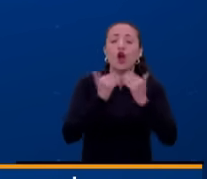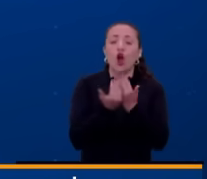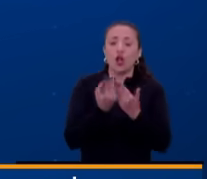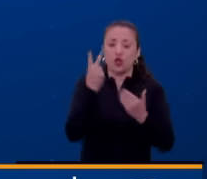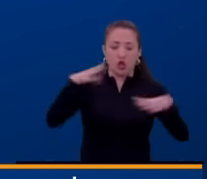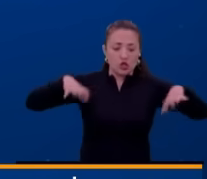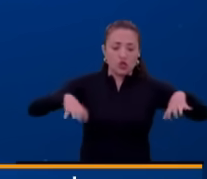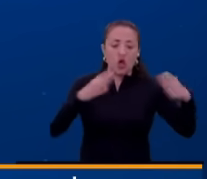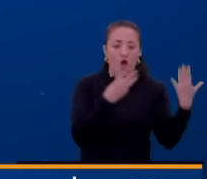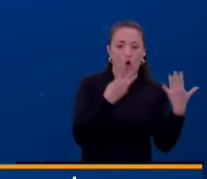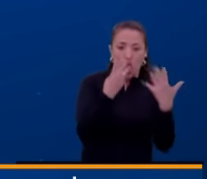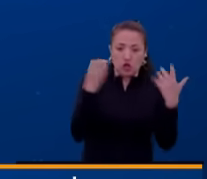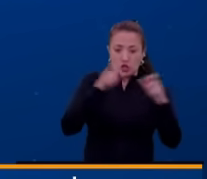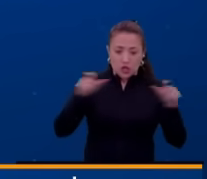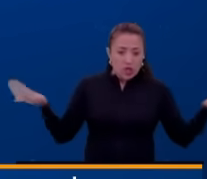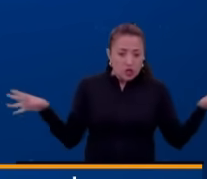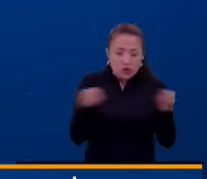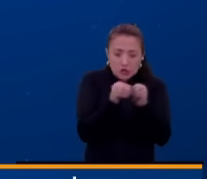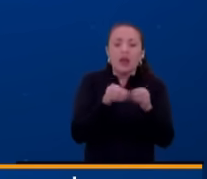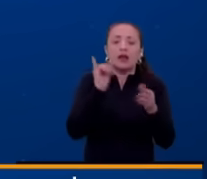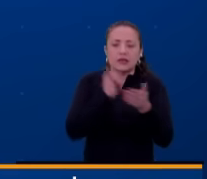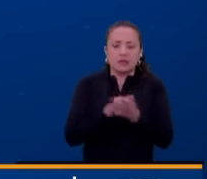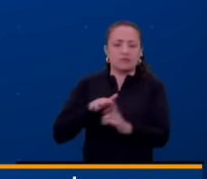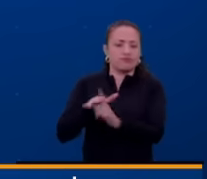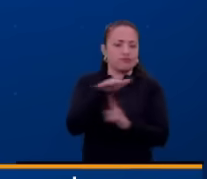vieron afectados.